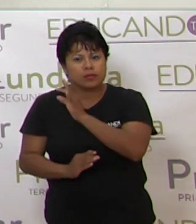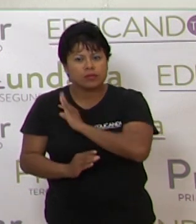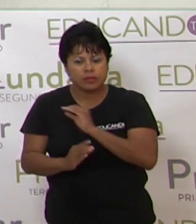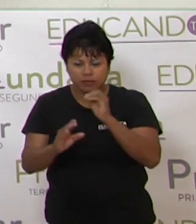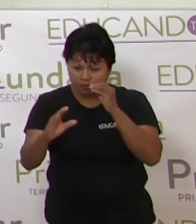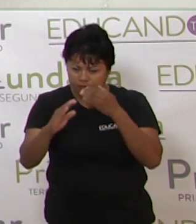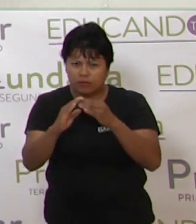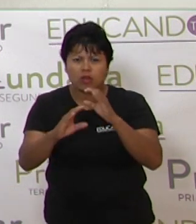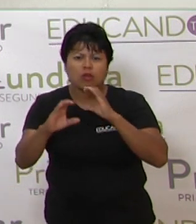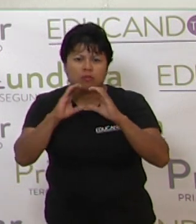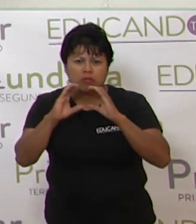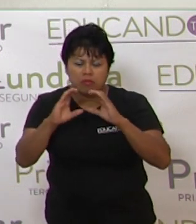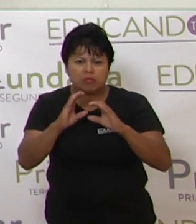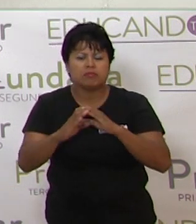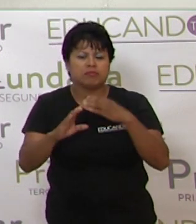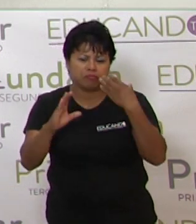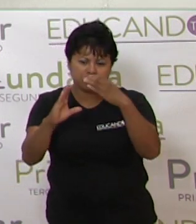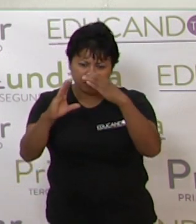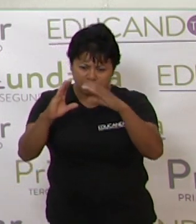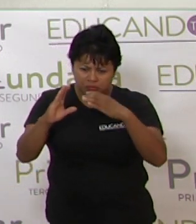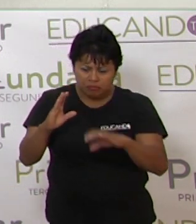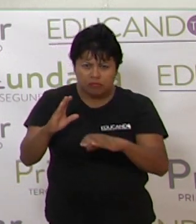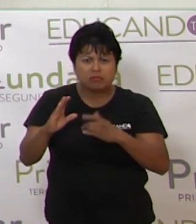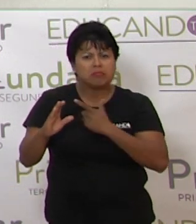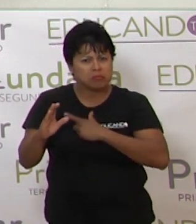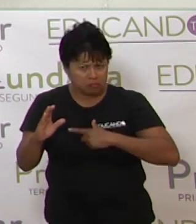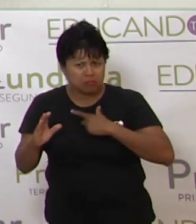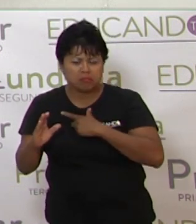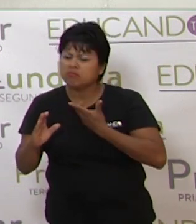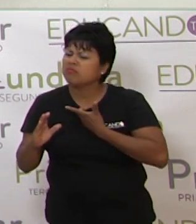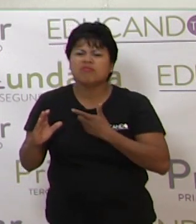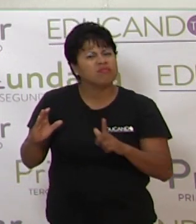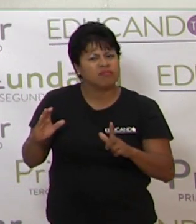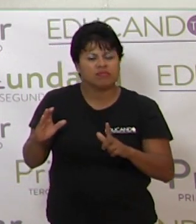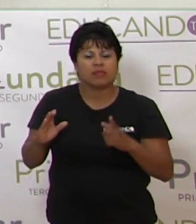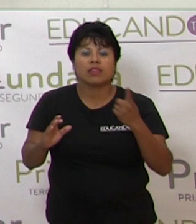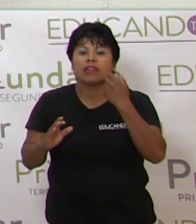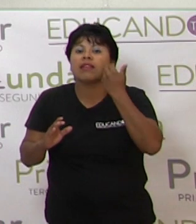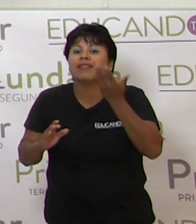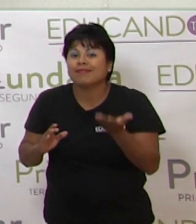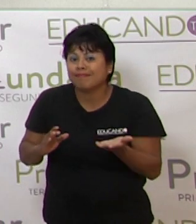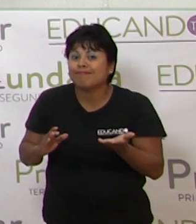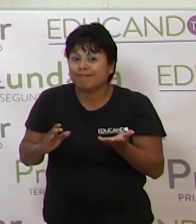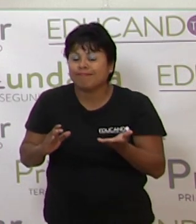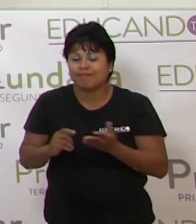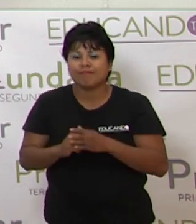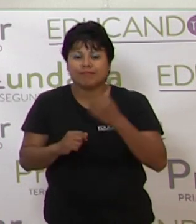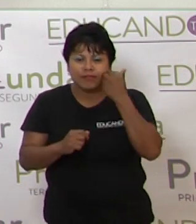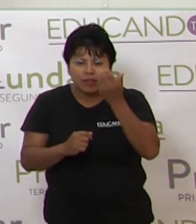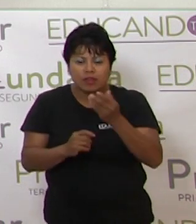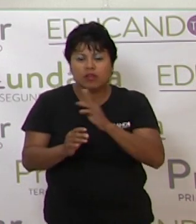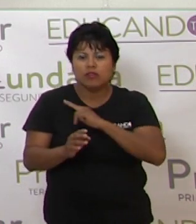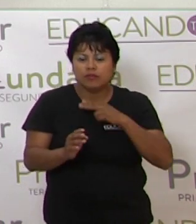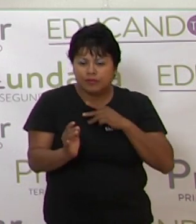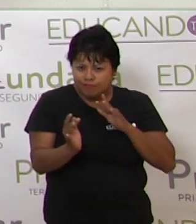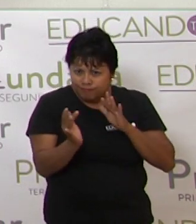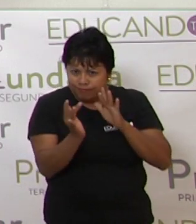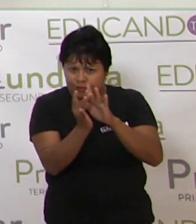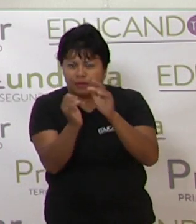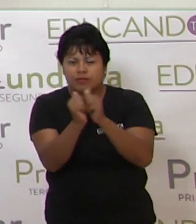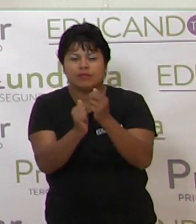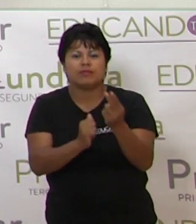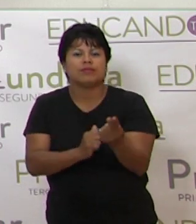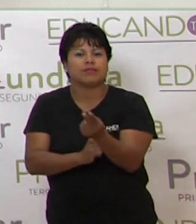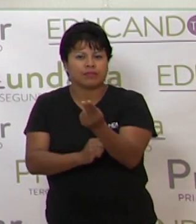dejar comentarios, decir que les gusta, que no les gusta, en fin, que queremos conectar con ustedes